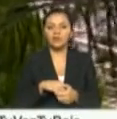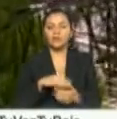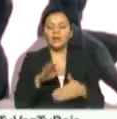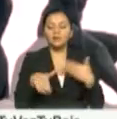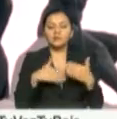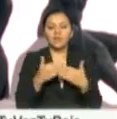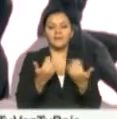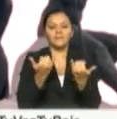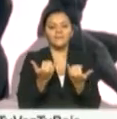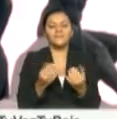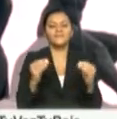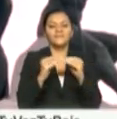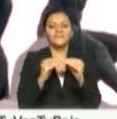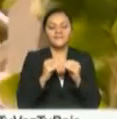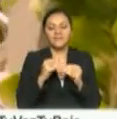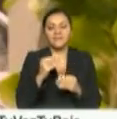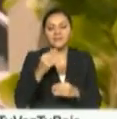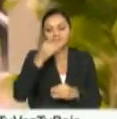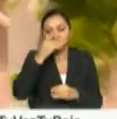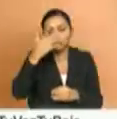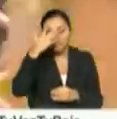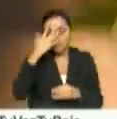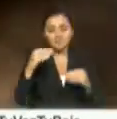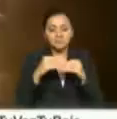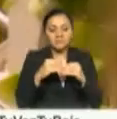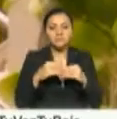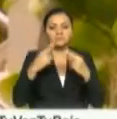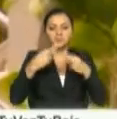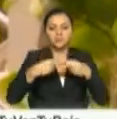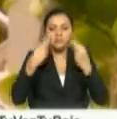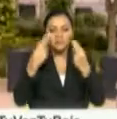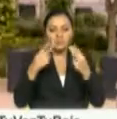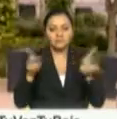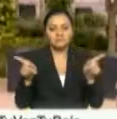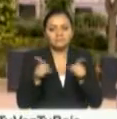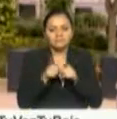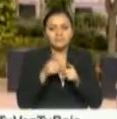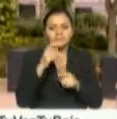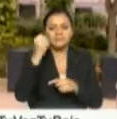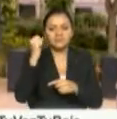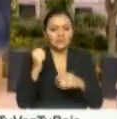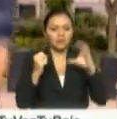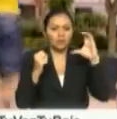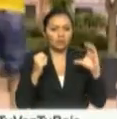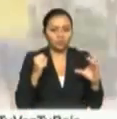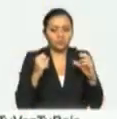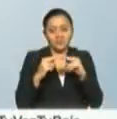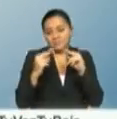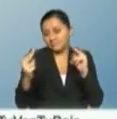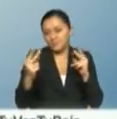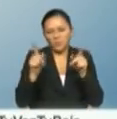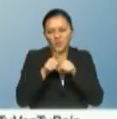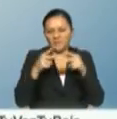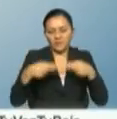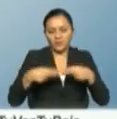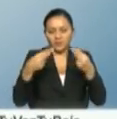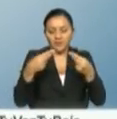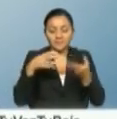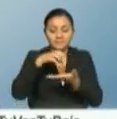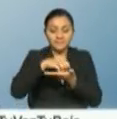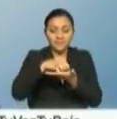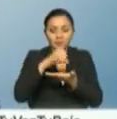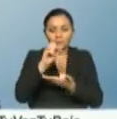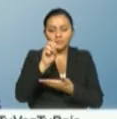Santo Domingo de los Áchilas es tierra de frontera, de unión entre la sierra y la costa ecuatoriana. El cantón La